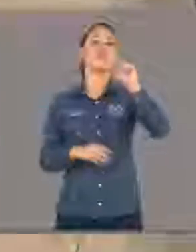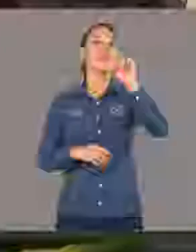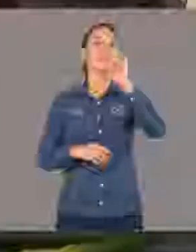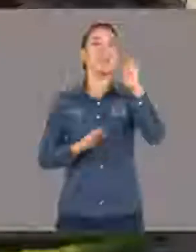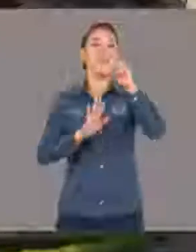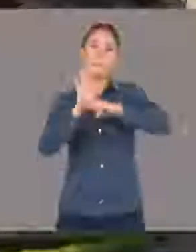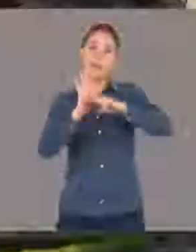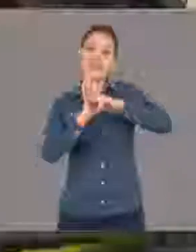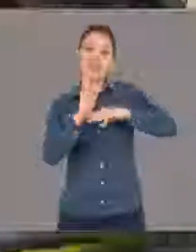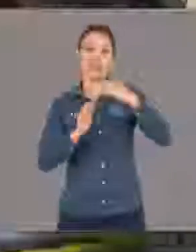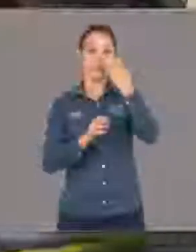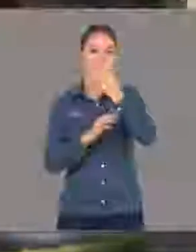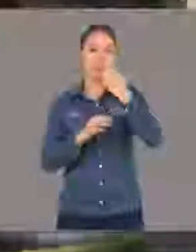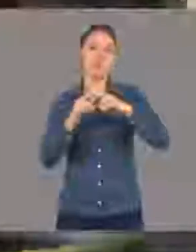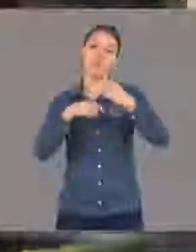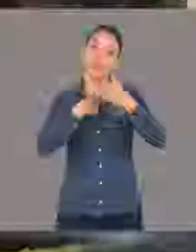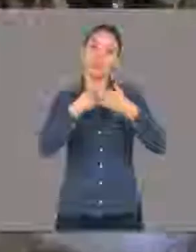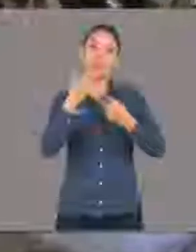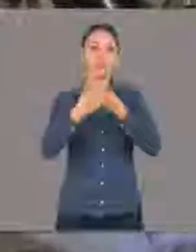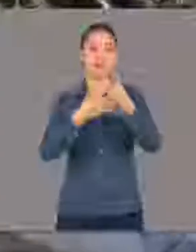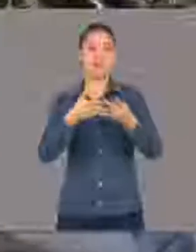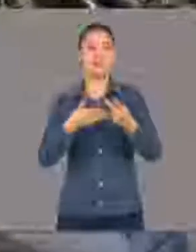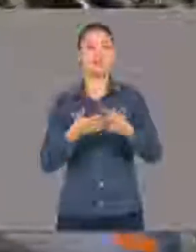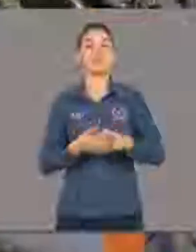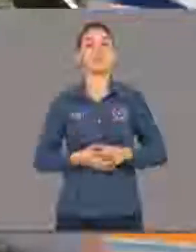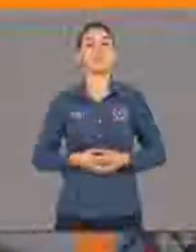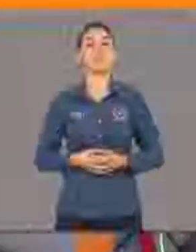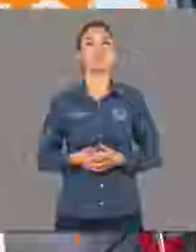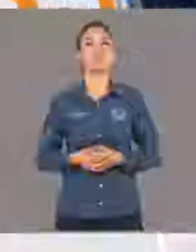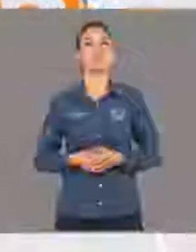Reactivará la unidad académica amante sus programas de posgrado